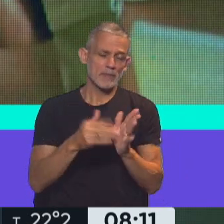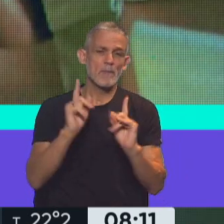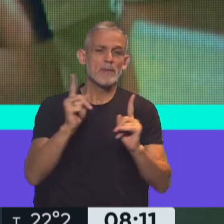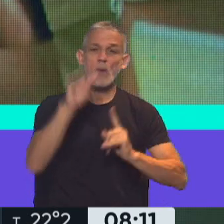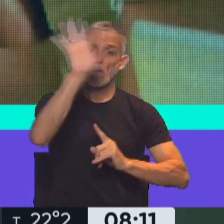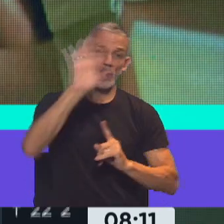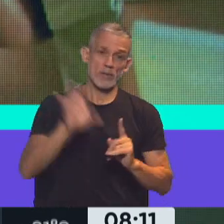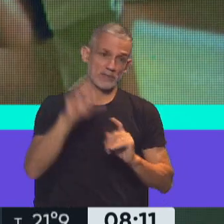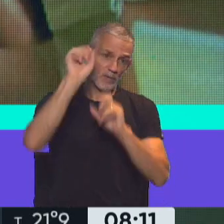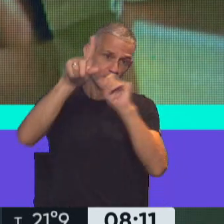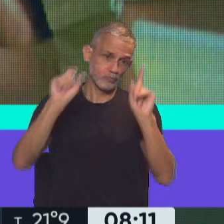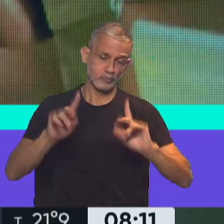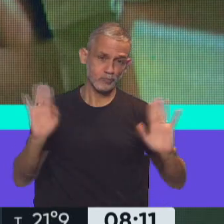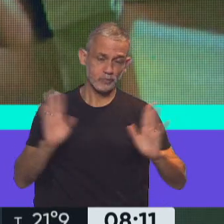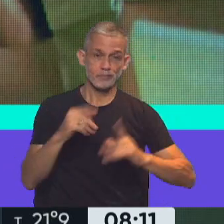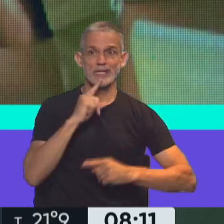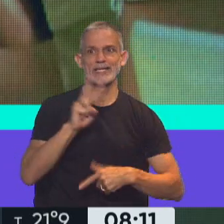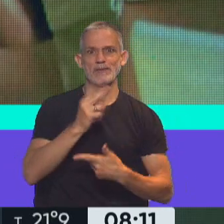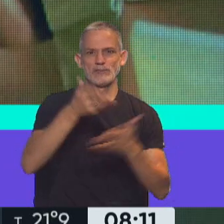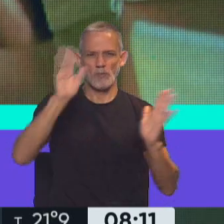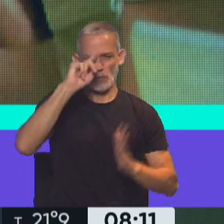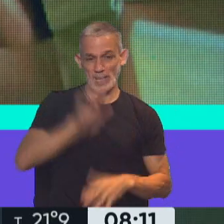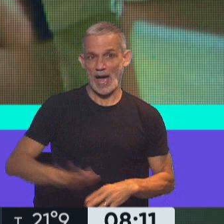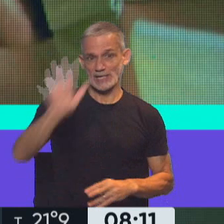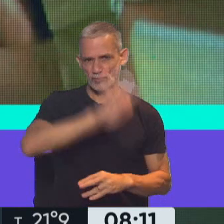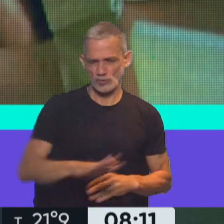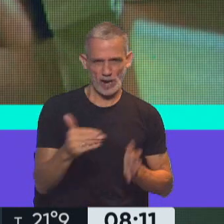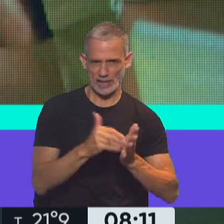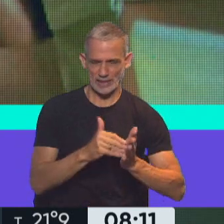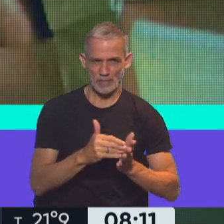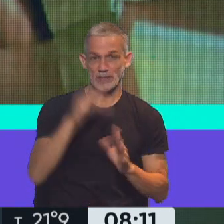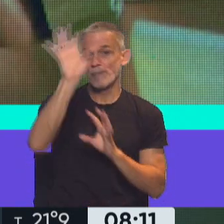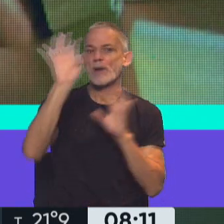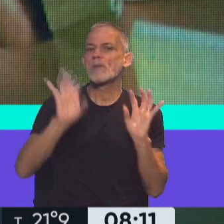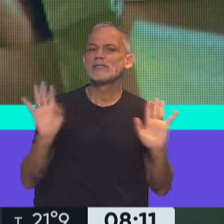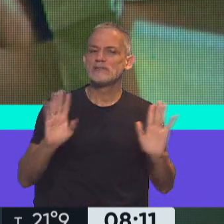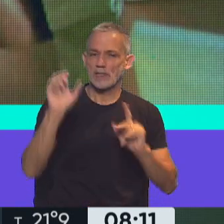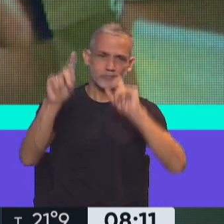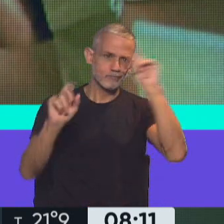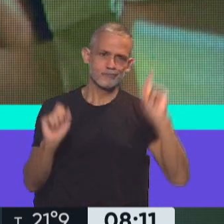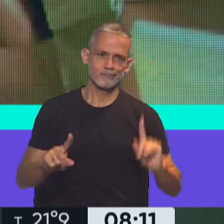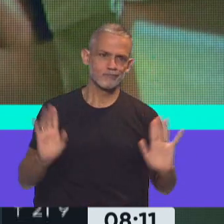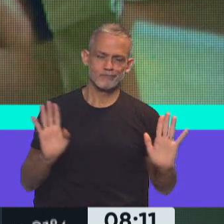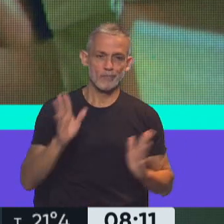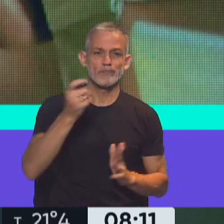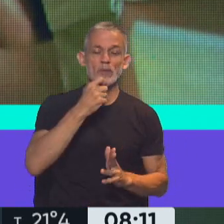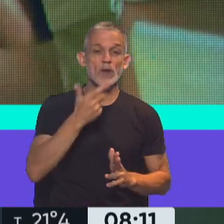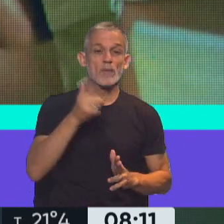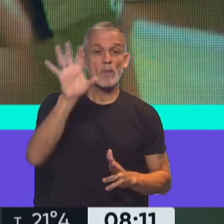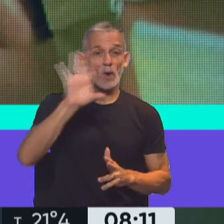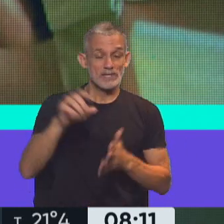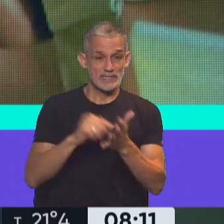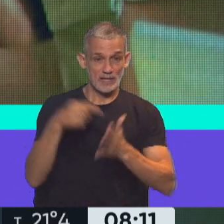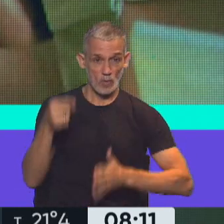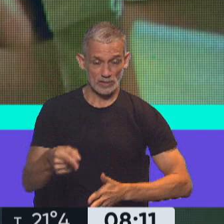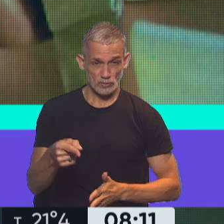provincia estamos en la televisión pública nacional con lo cual va a depender mucho de la provincia donde cada uno esté en el caso de la provincia de buenos